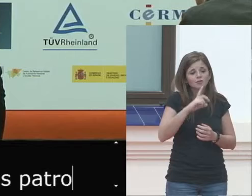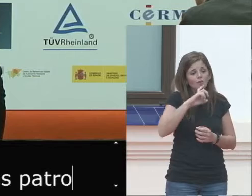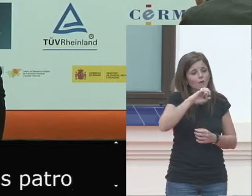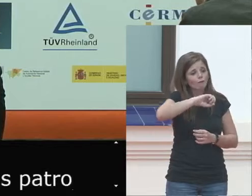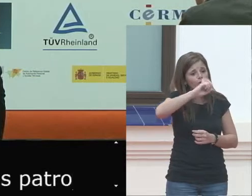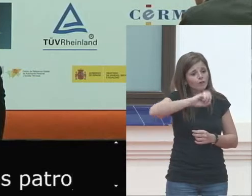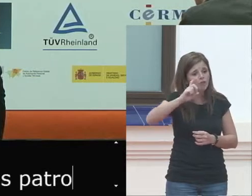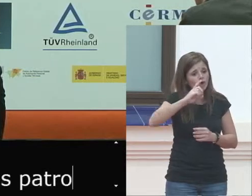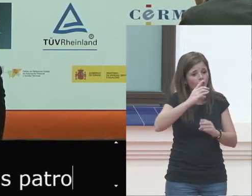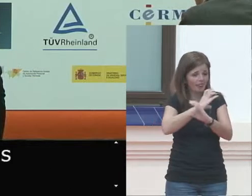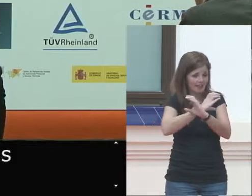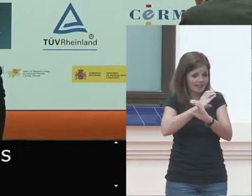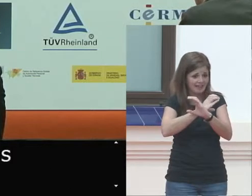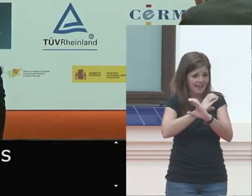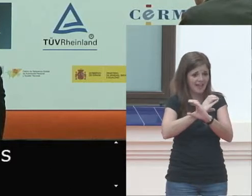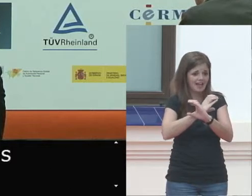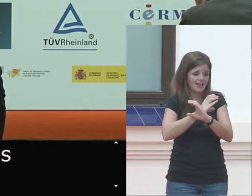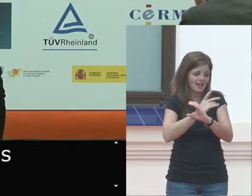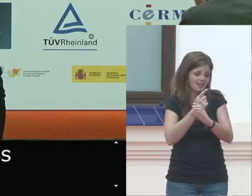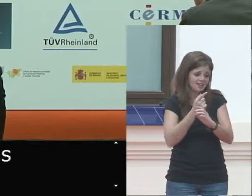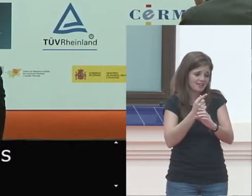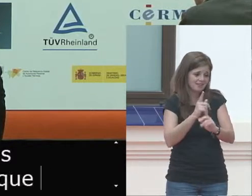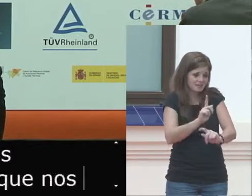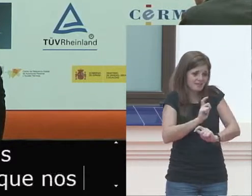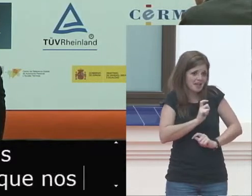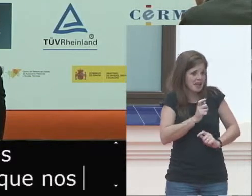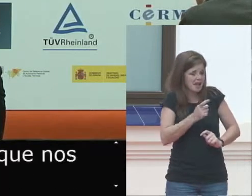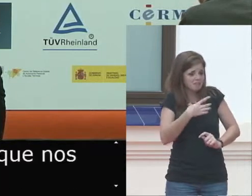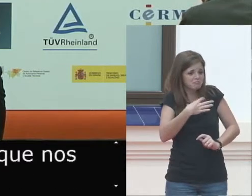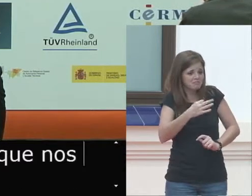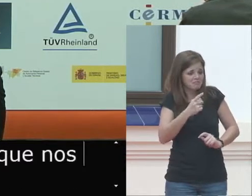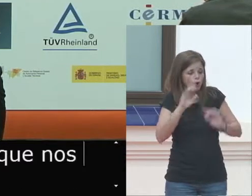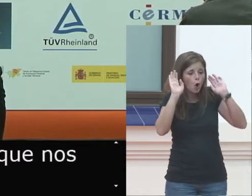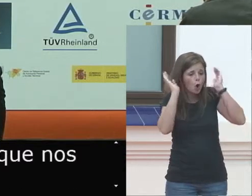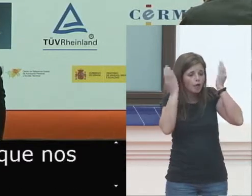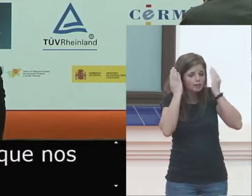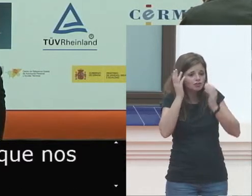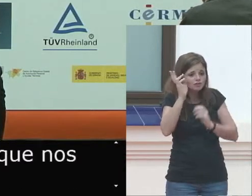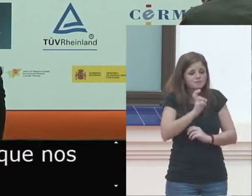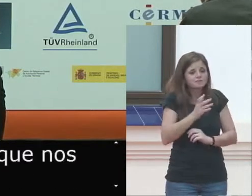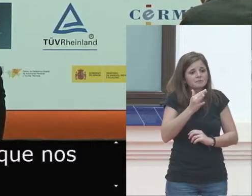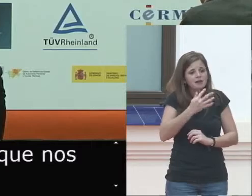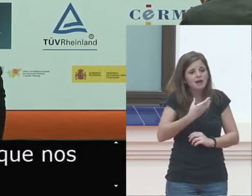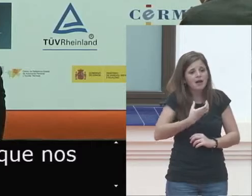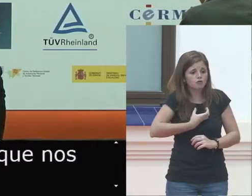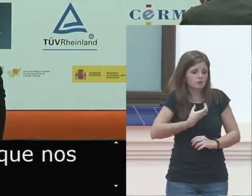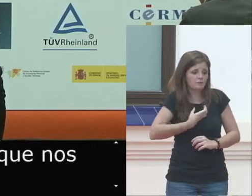Fundación CENTAC, que nos facilita este tipo de congresos, y al Ayuntamiento de Málaga por